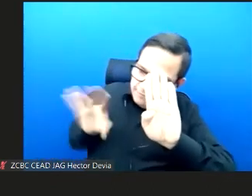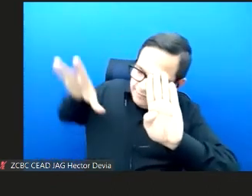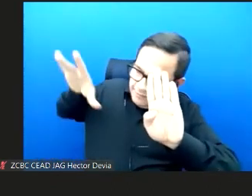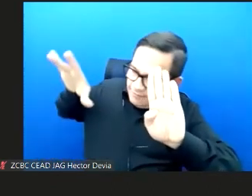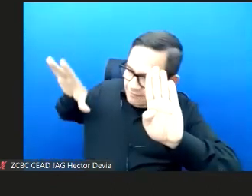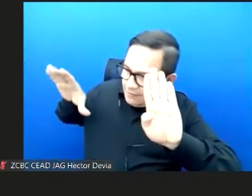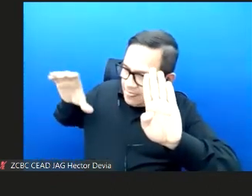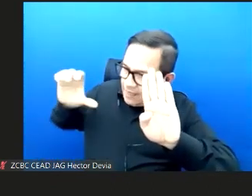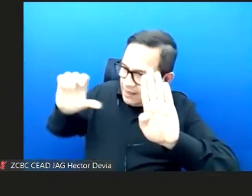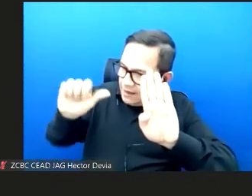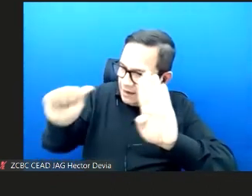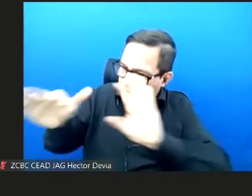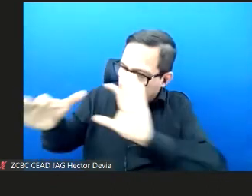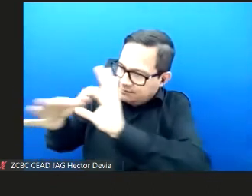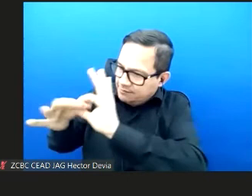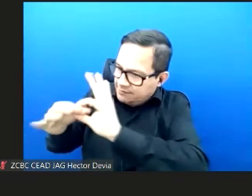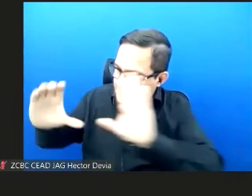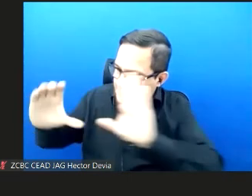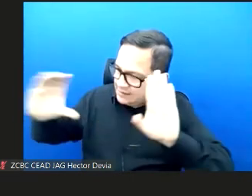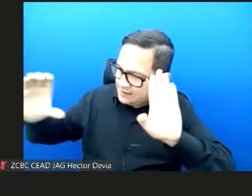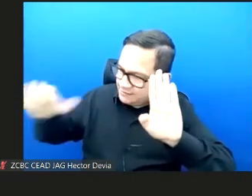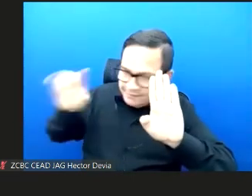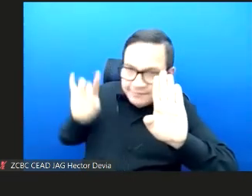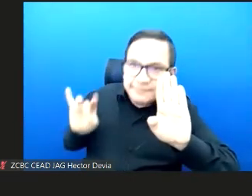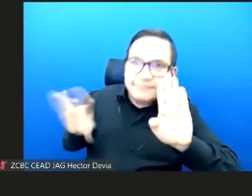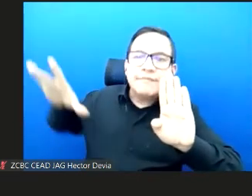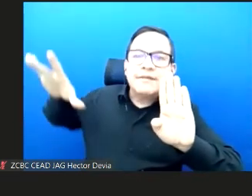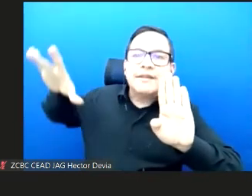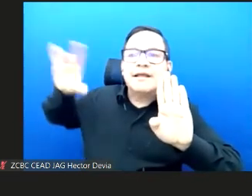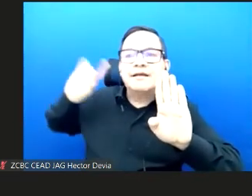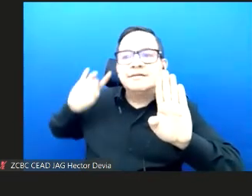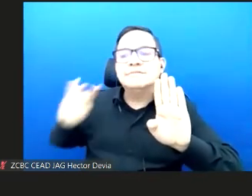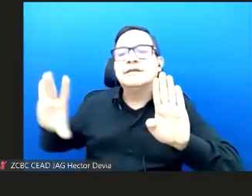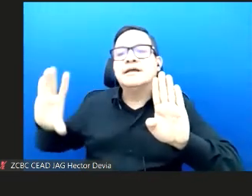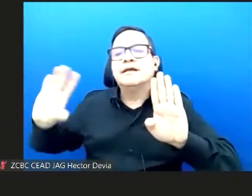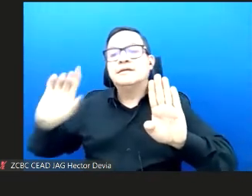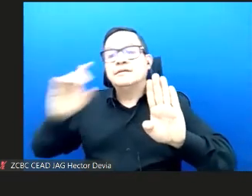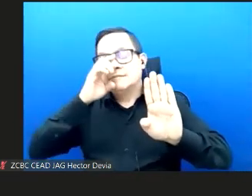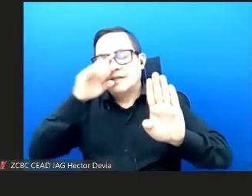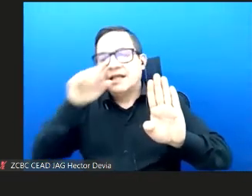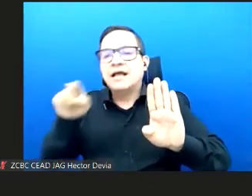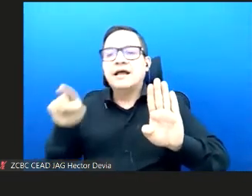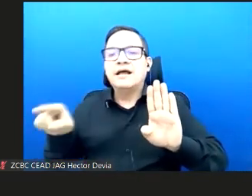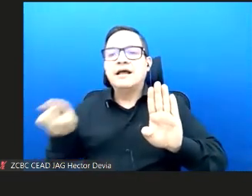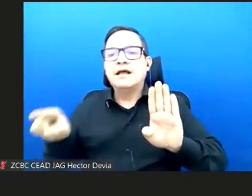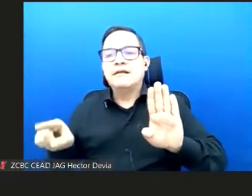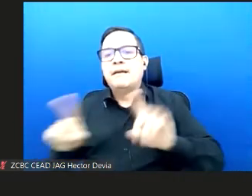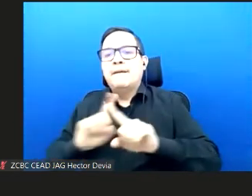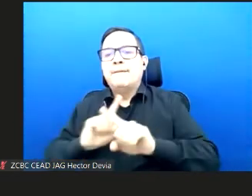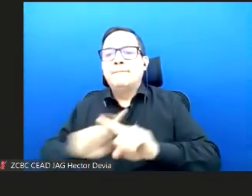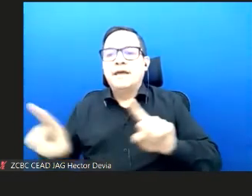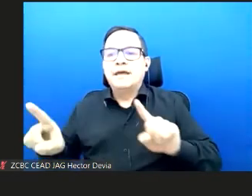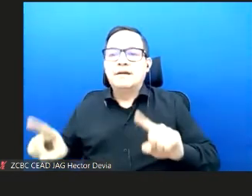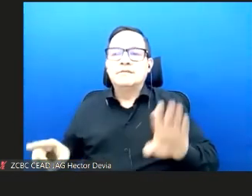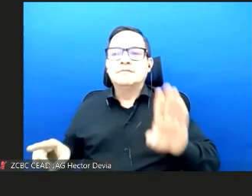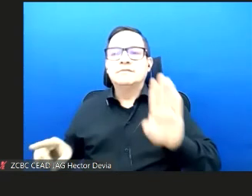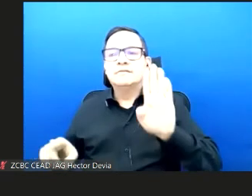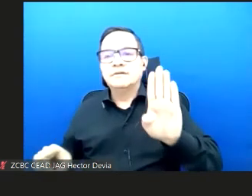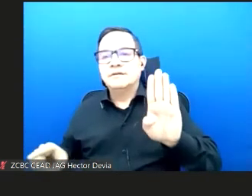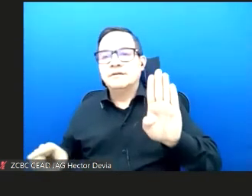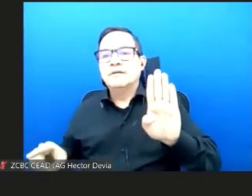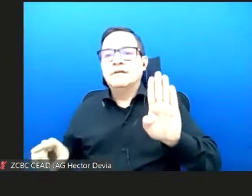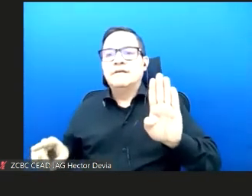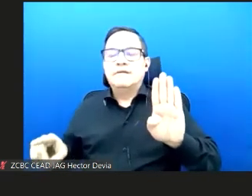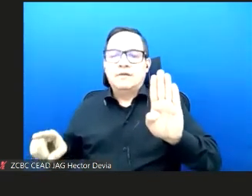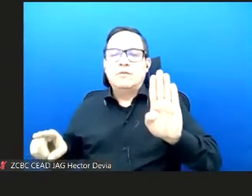Los elementos de B, fíjense, aquí estamos señalando los elementos de B, pero no incluimos a los elementos que se